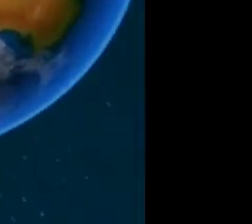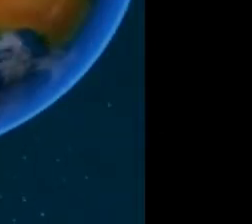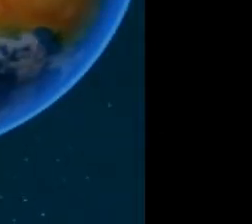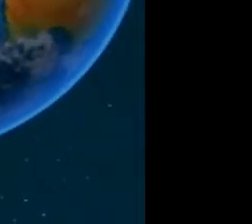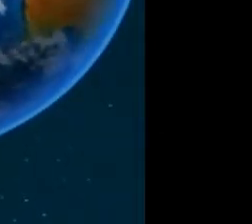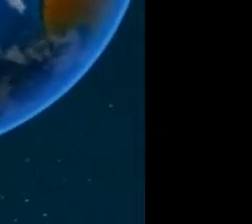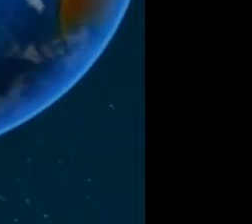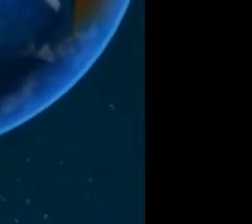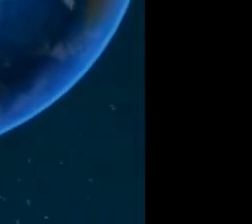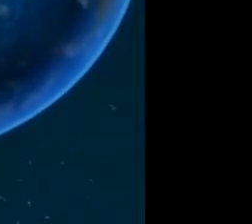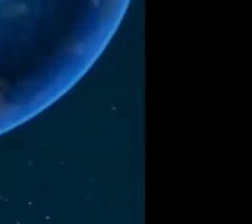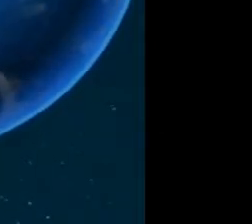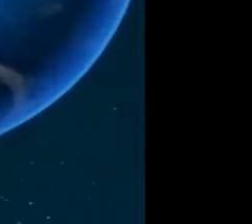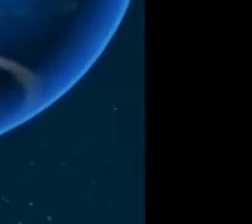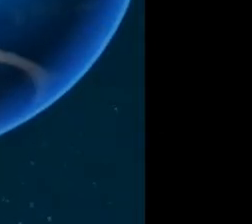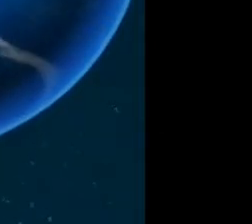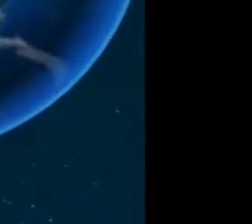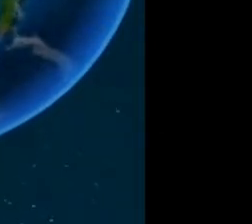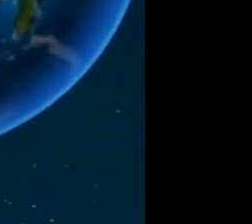¡Gracias!